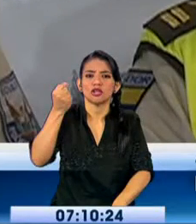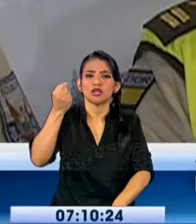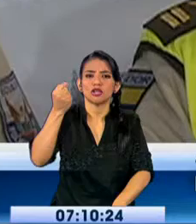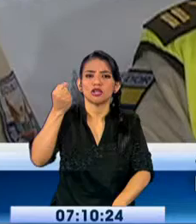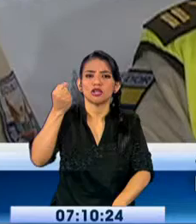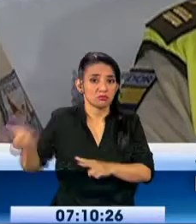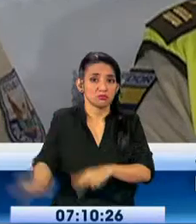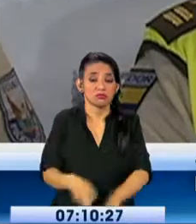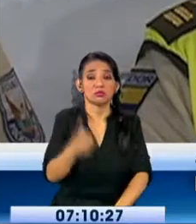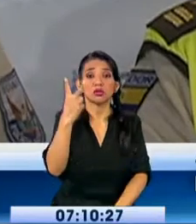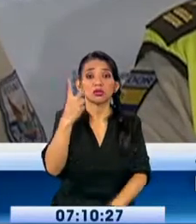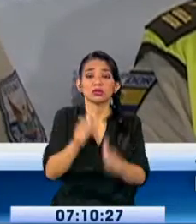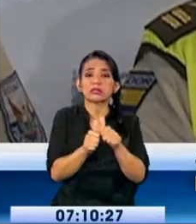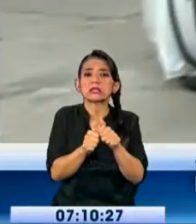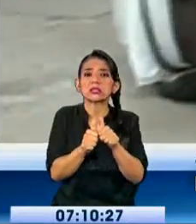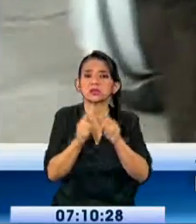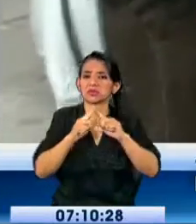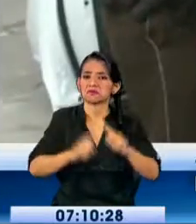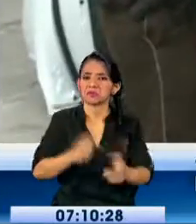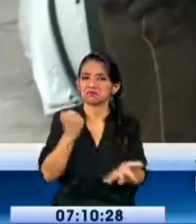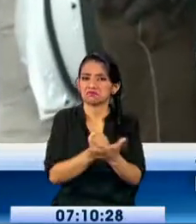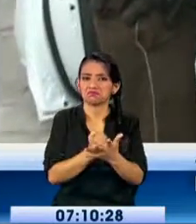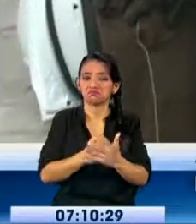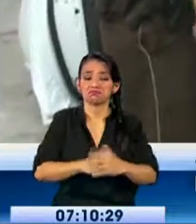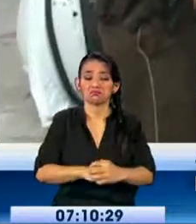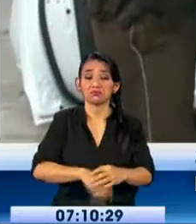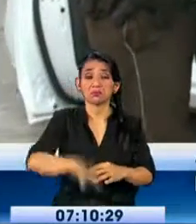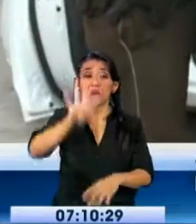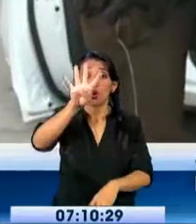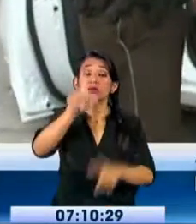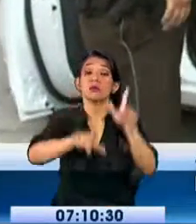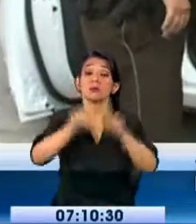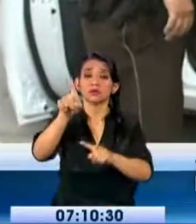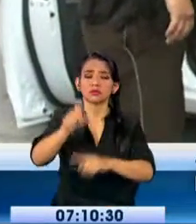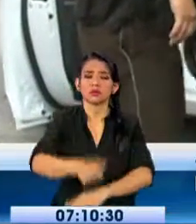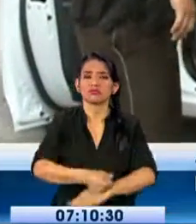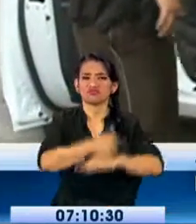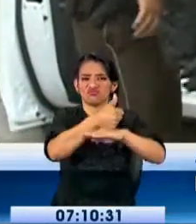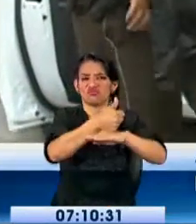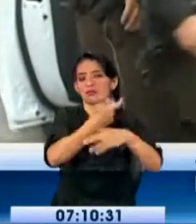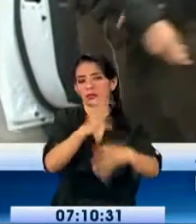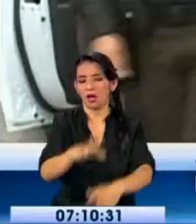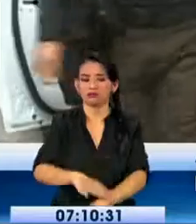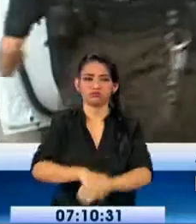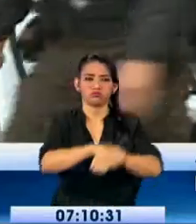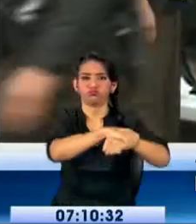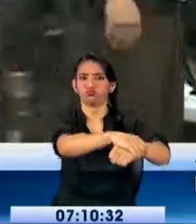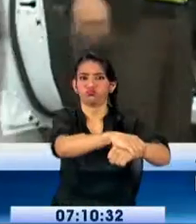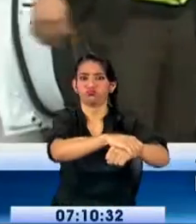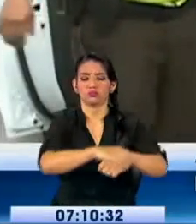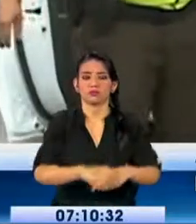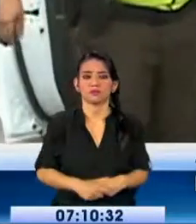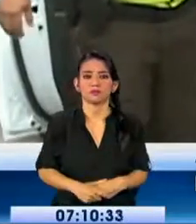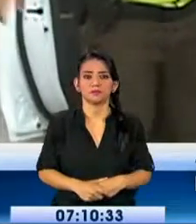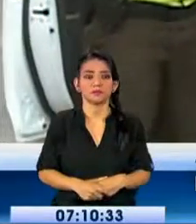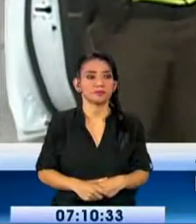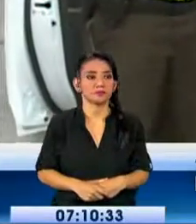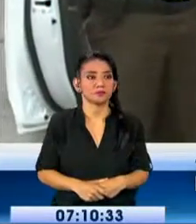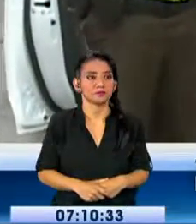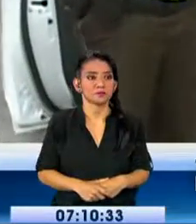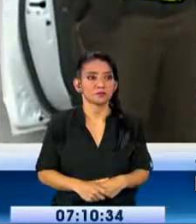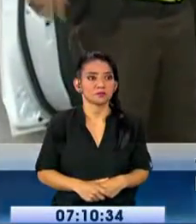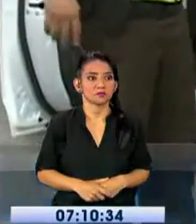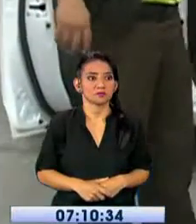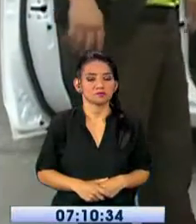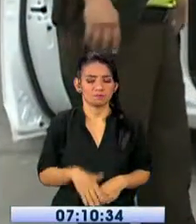2 celulares de diferentes marcas. Los 4 detenidos fueron puestos a órdenes de las autoridades competentes y de inmediato se